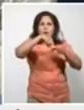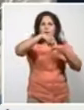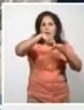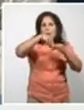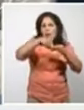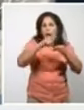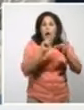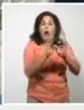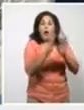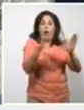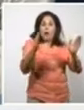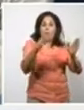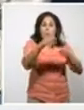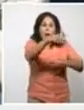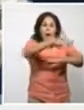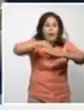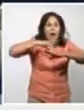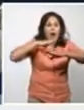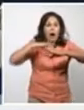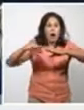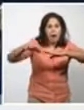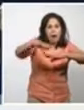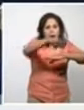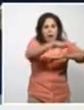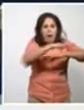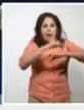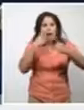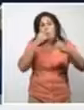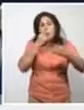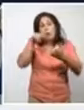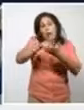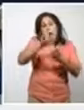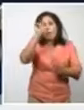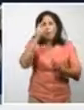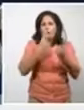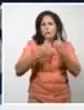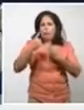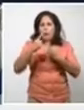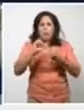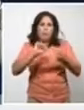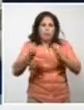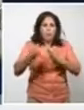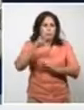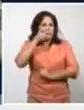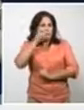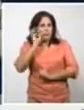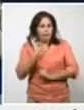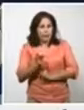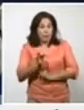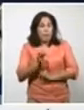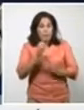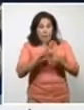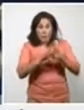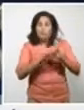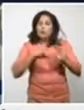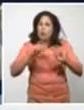aeropuertos, marinas, cualquier entrada de esto. Esas medidas reitero,